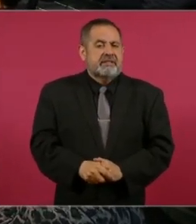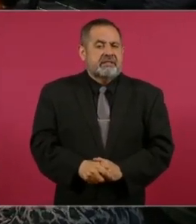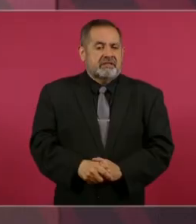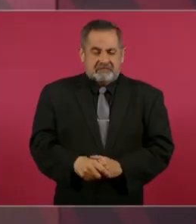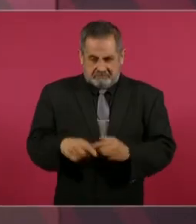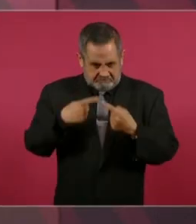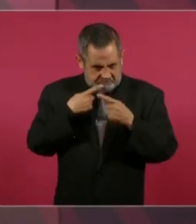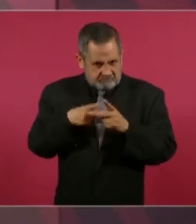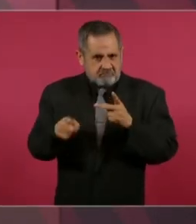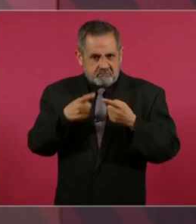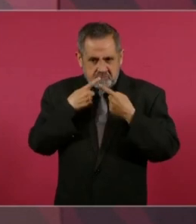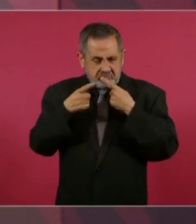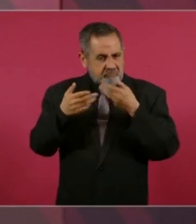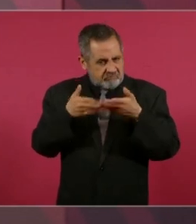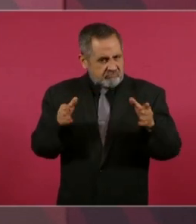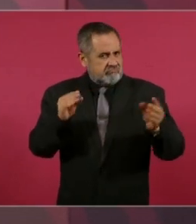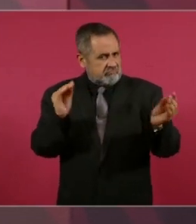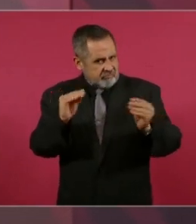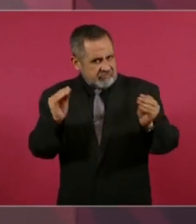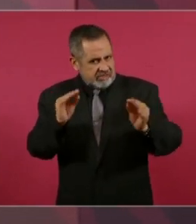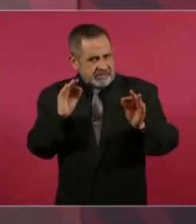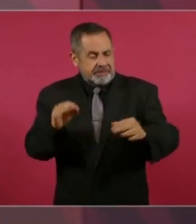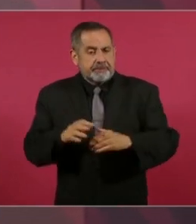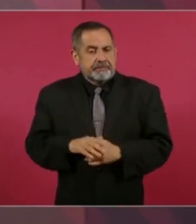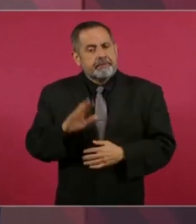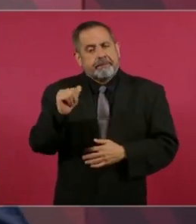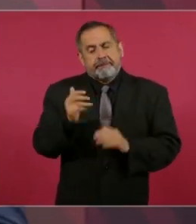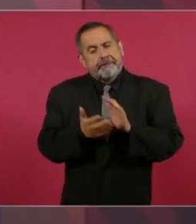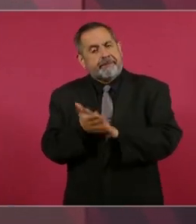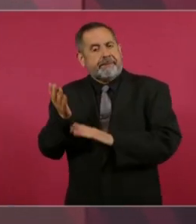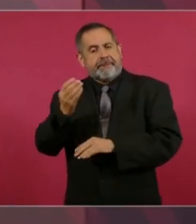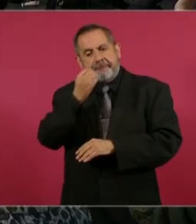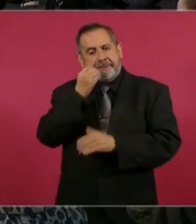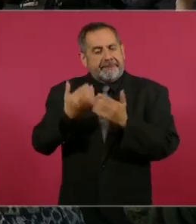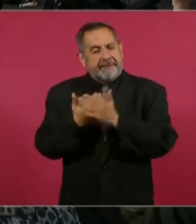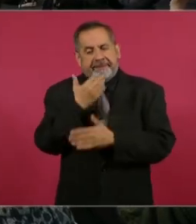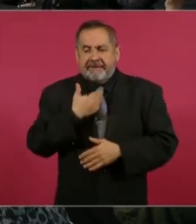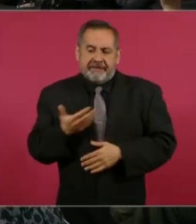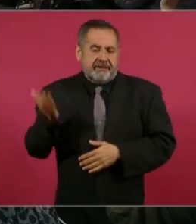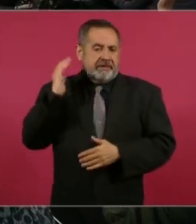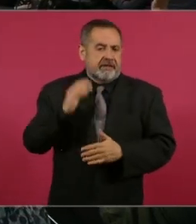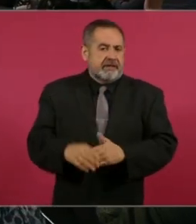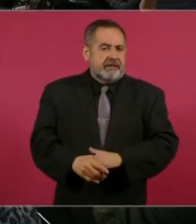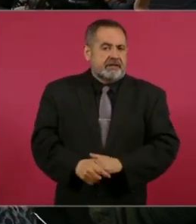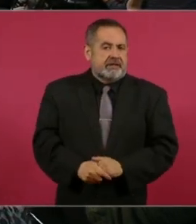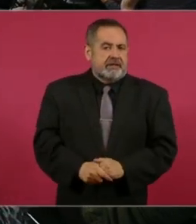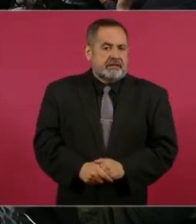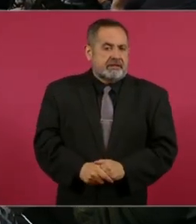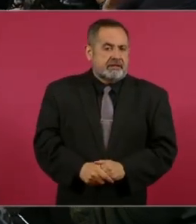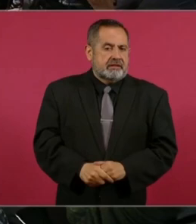Abrir el debate sobre esto. Vámonos a desayunar.